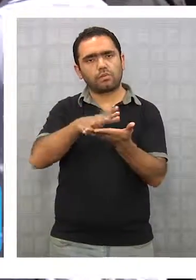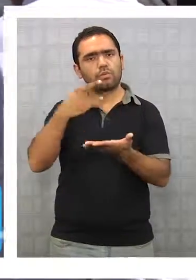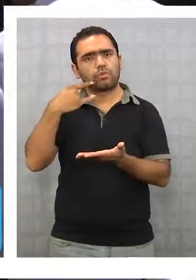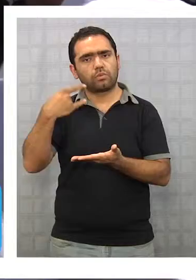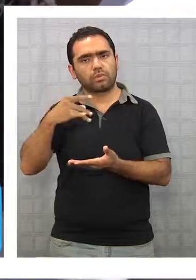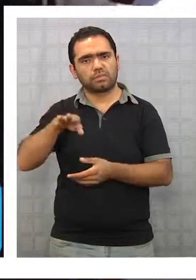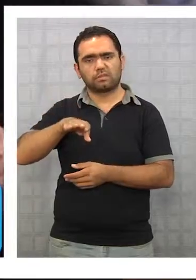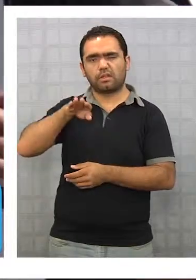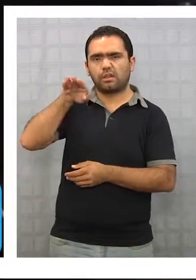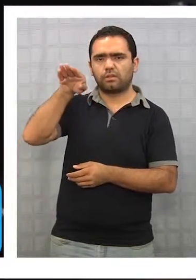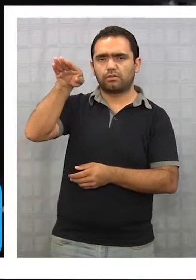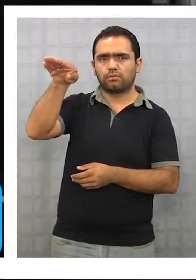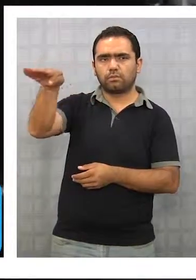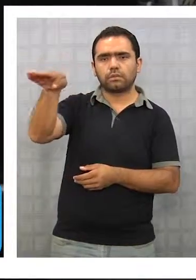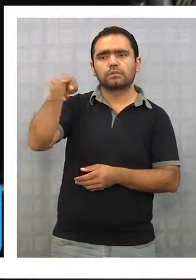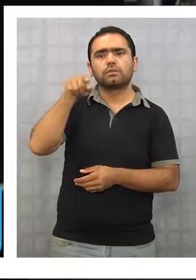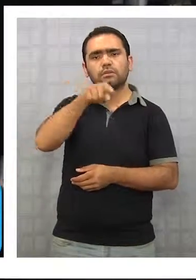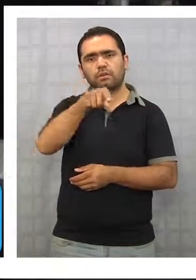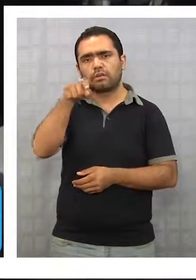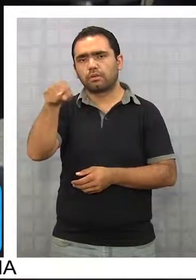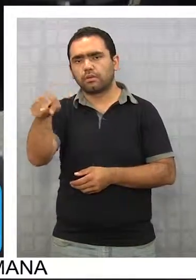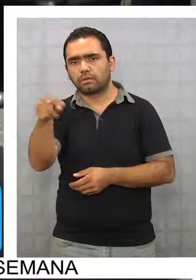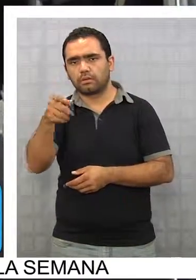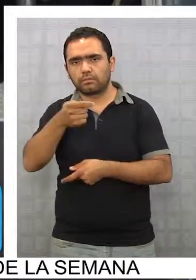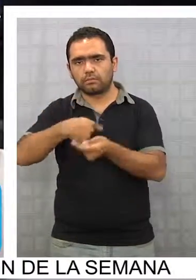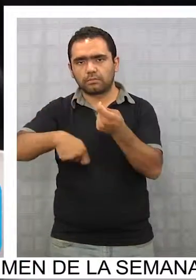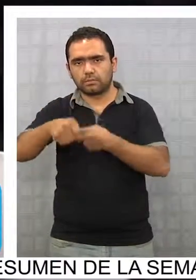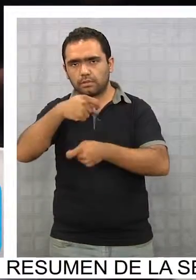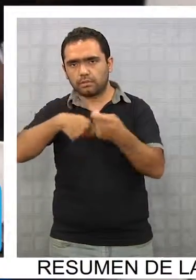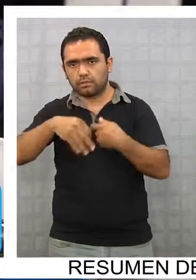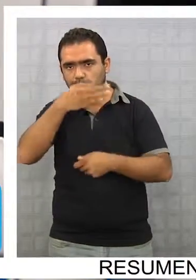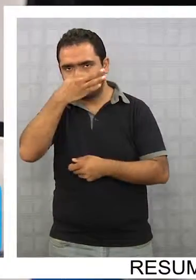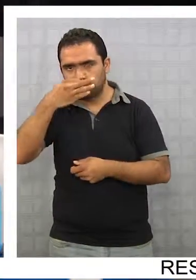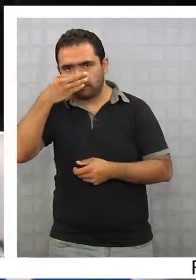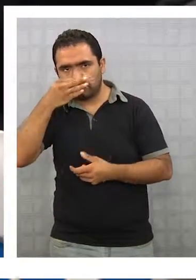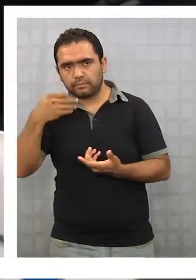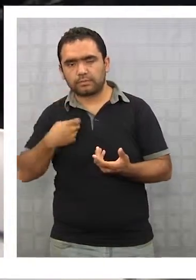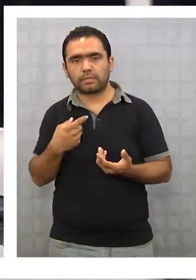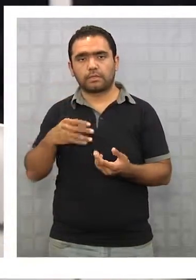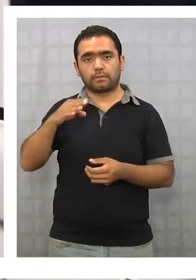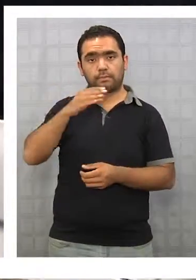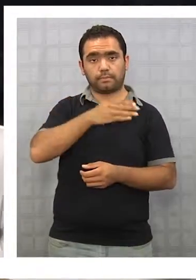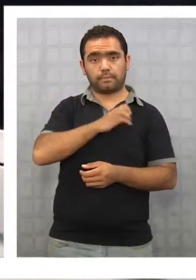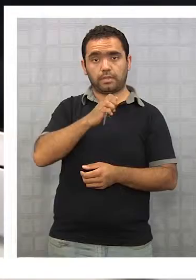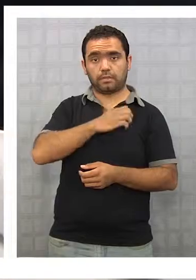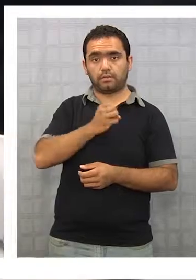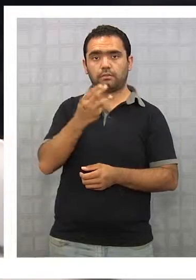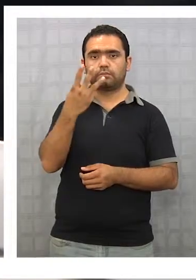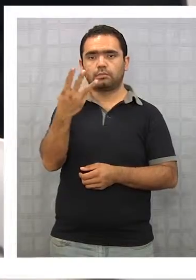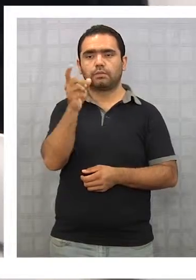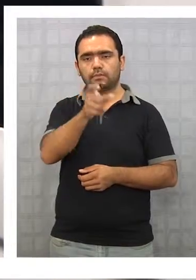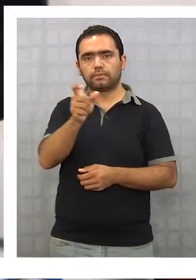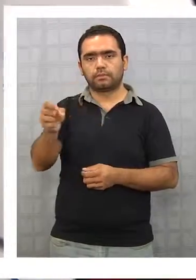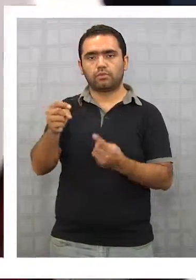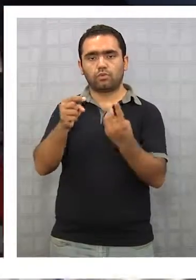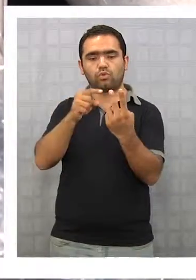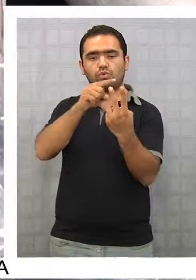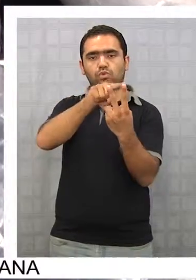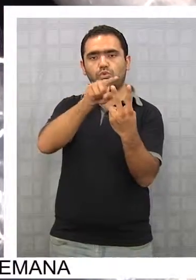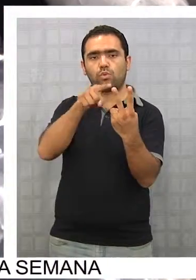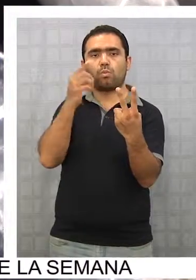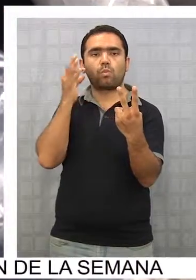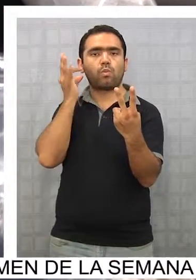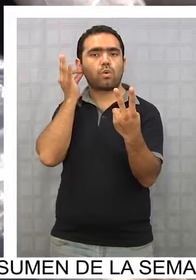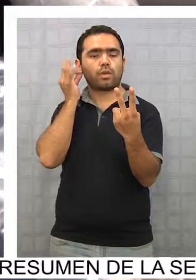de Alto Picio, quienes se dedicaban al tráfico de droga. El operativo de la PDI detuvo a tres traficantes, dos mujeres y un hombre,